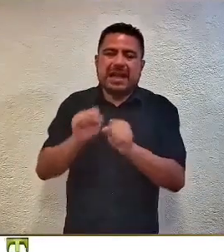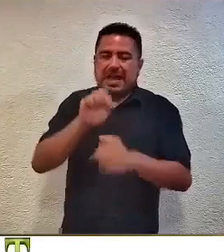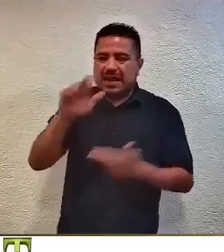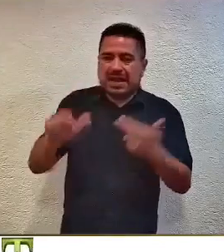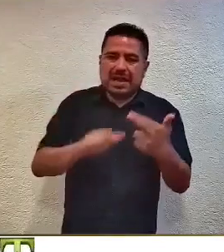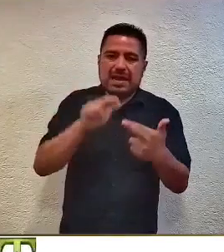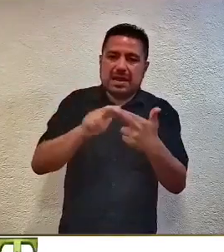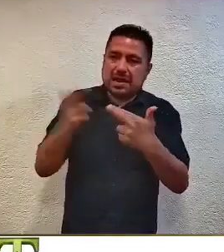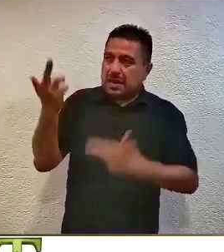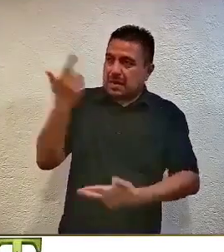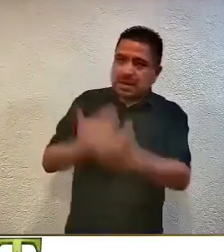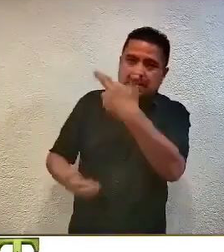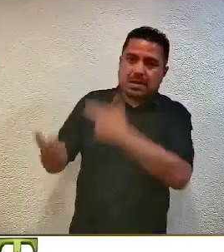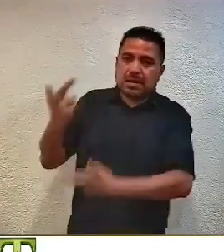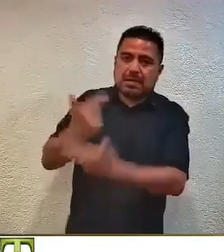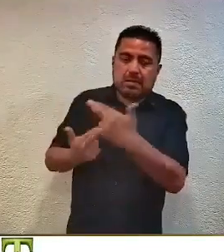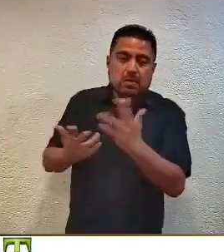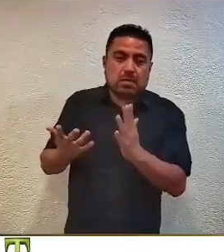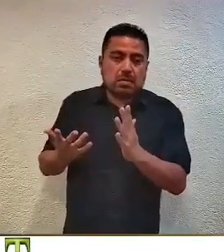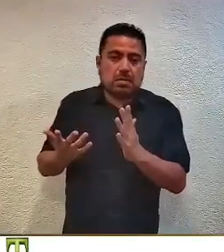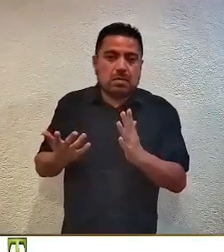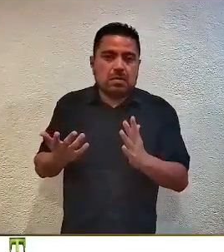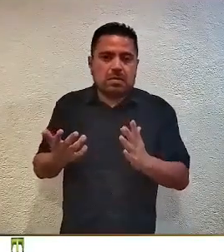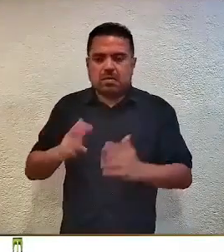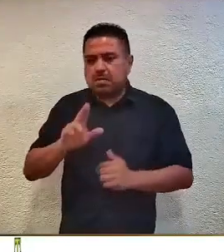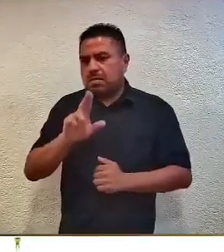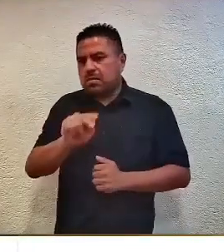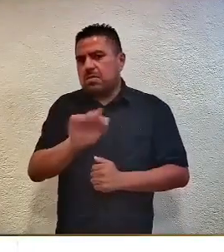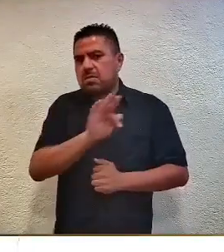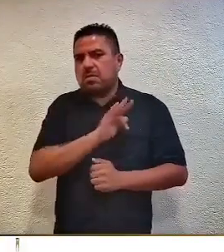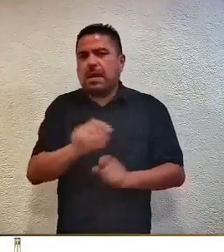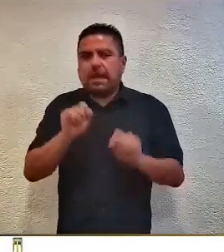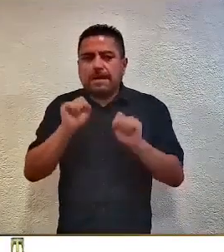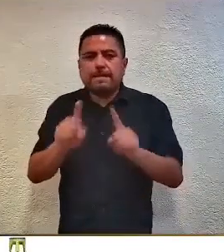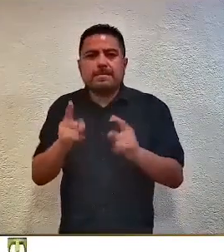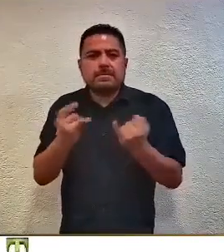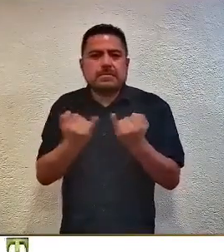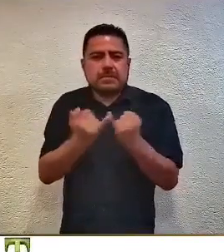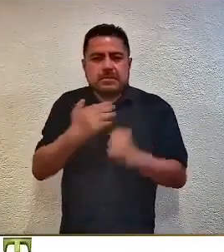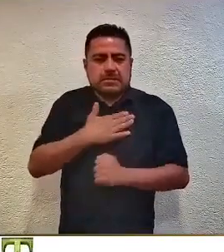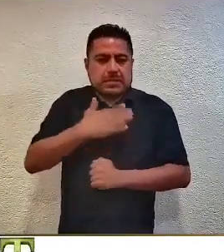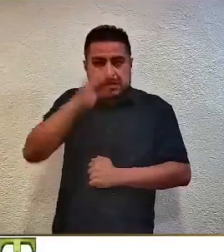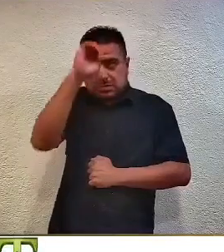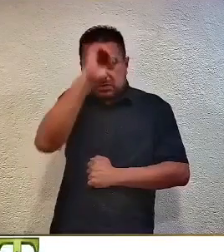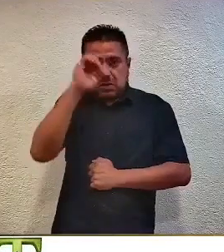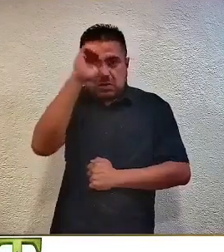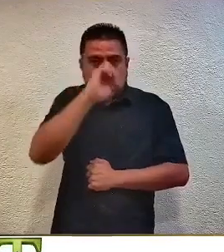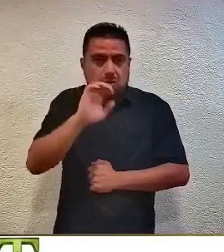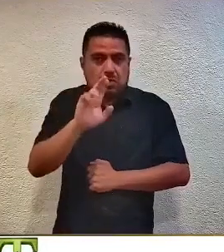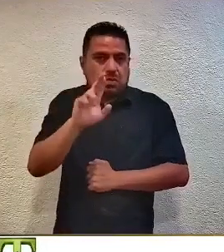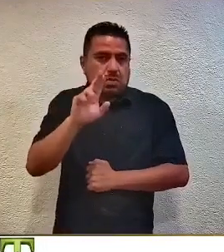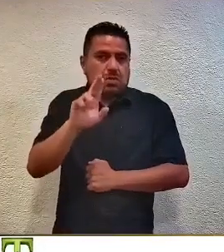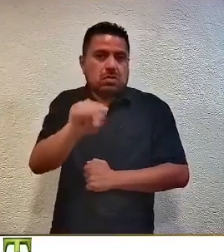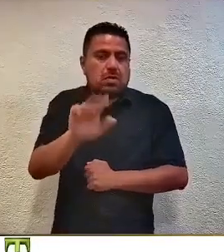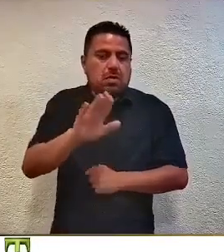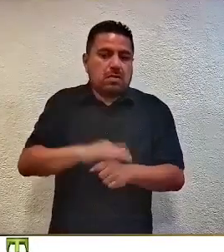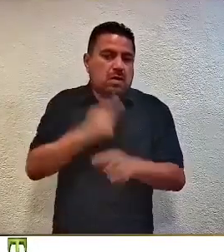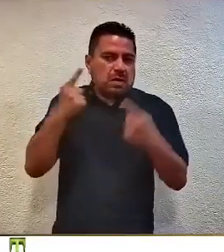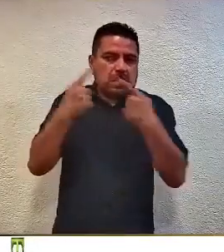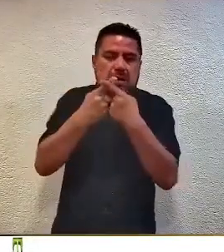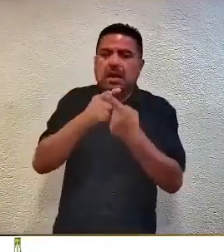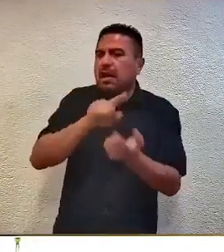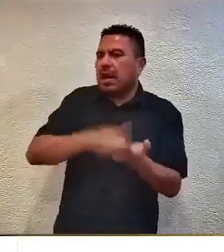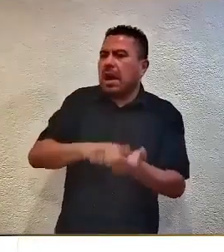lo revoca, no puede ser mi mismo criterio jurídico. Claro, aparentemente hay una incongruencia, pero